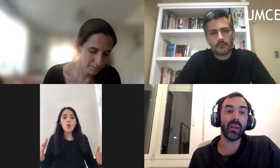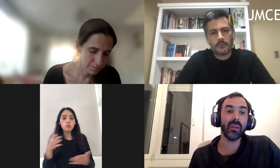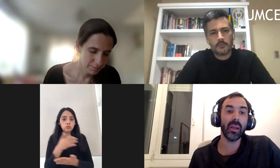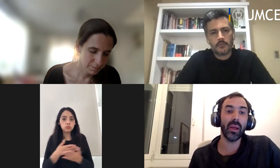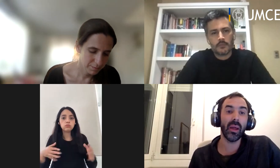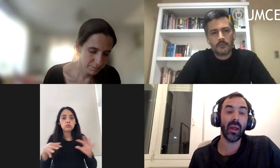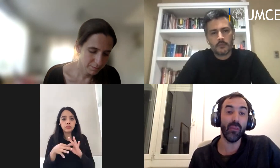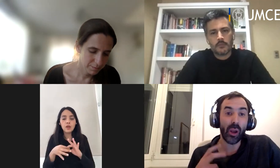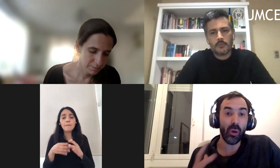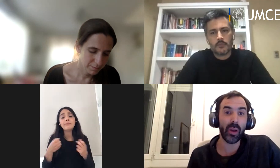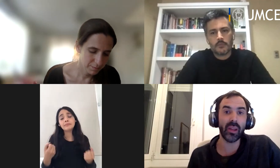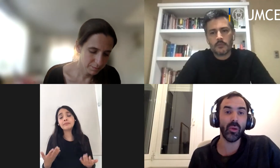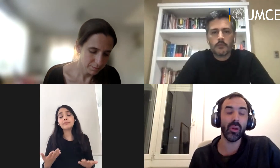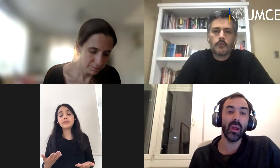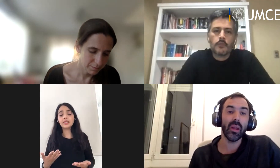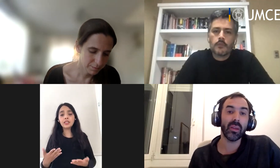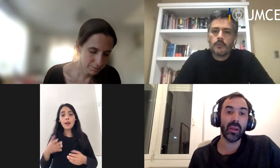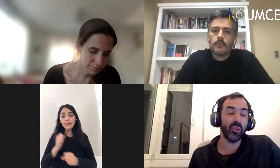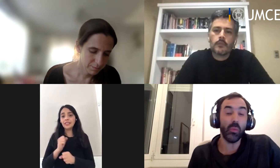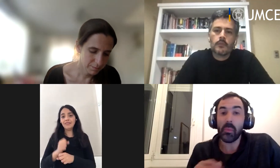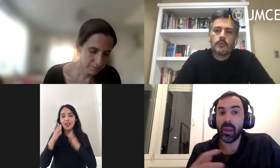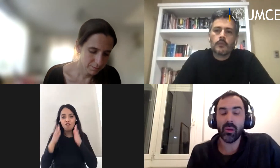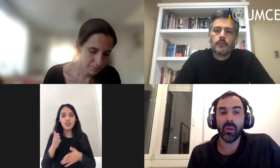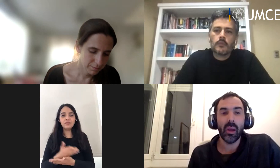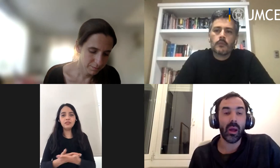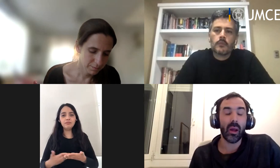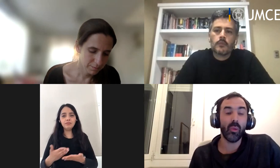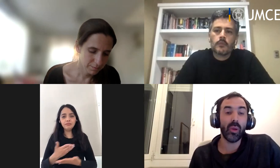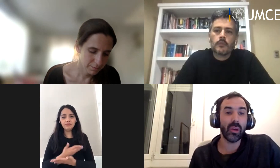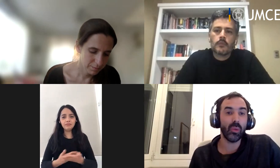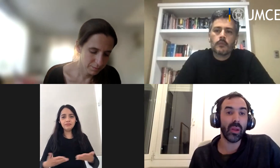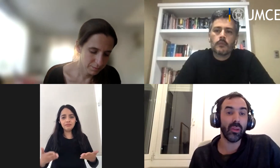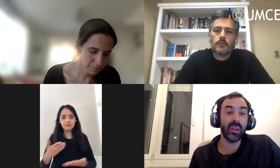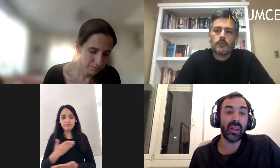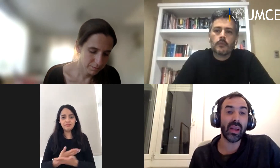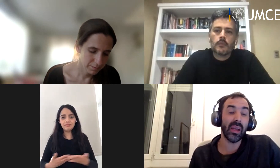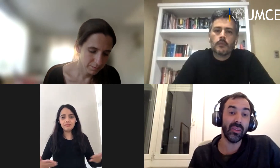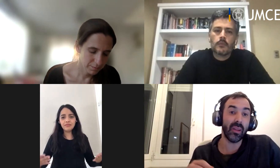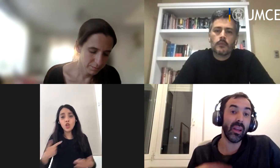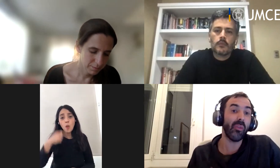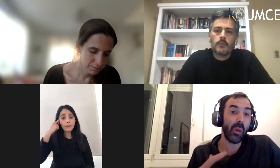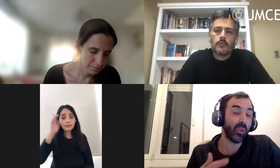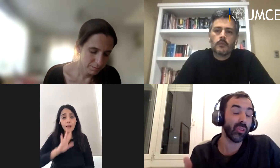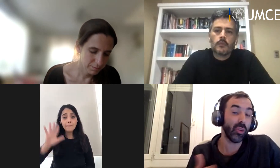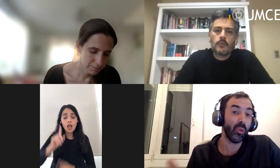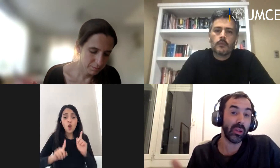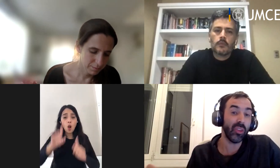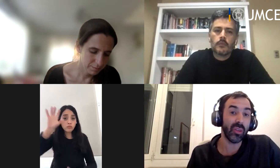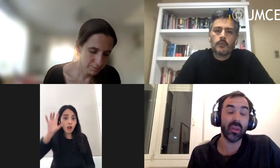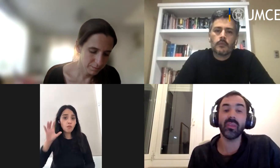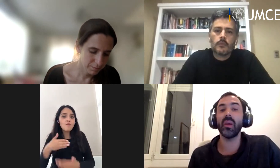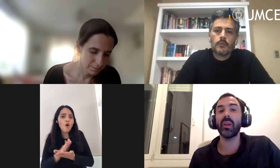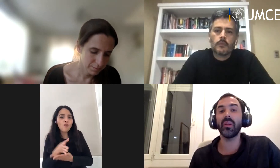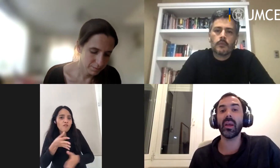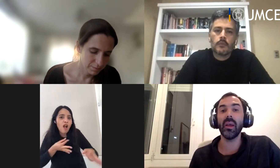trabajar más el enfoque colaborativo. Yo me imagino alguna asignatura donde tengan que diseñar y evaluar procesos educativos